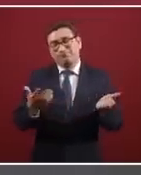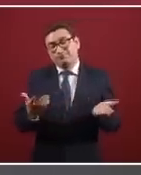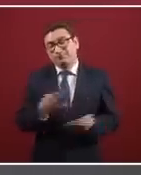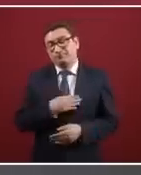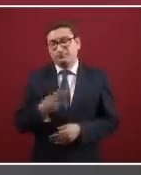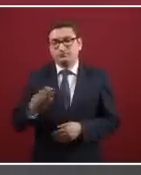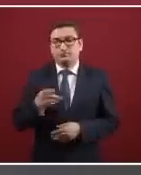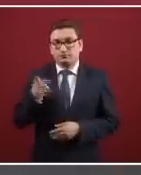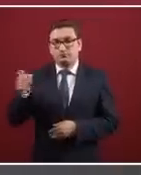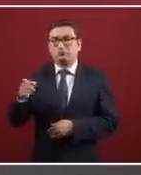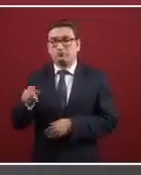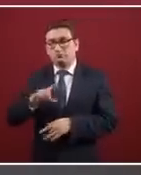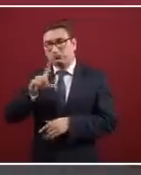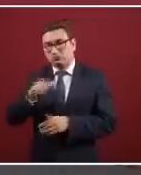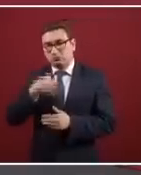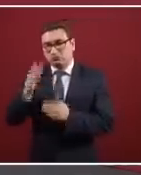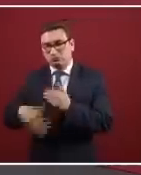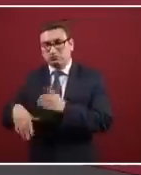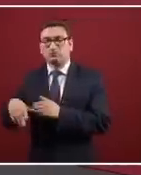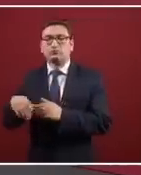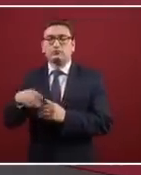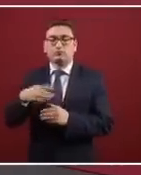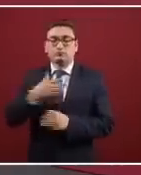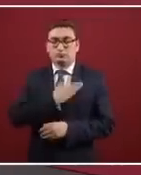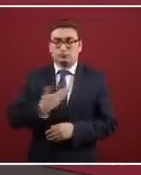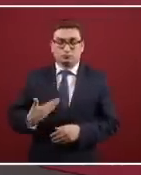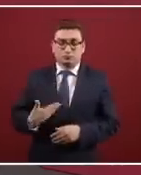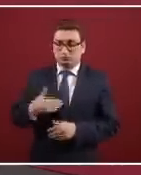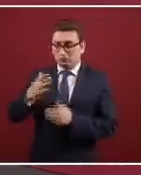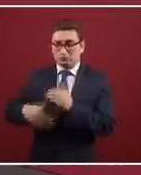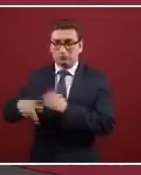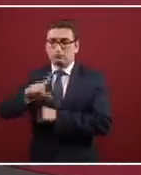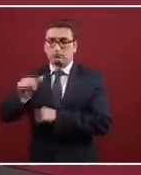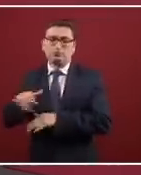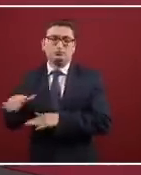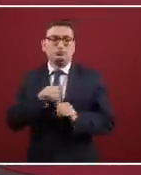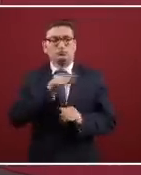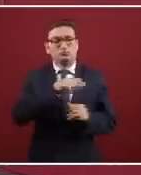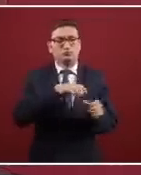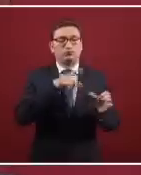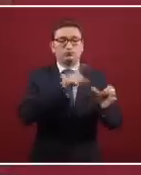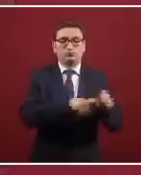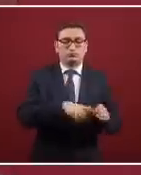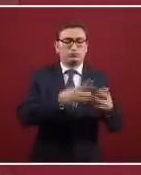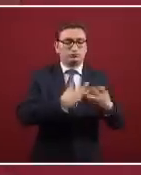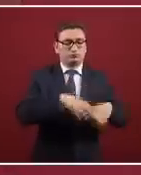Y se fue a trabajar de consejero a una empresa extranjera